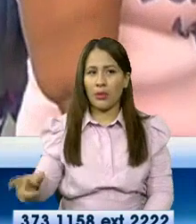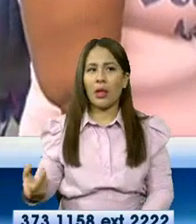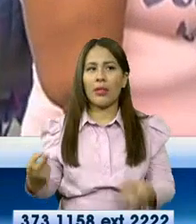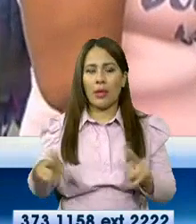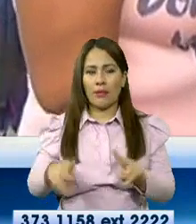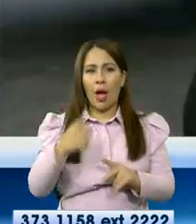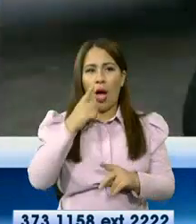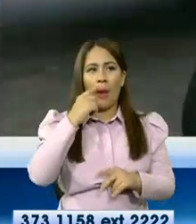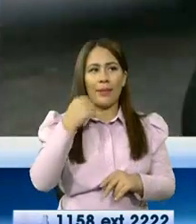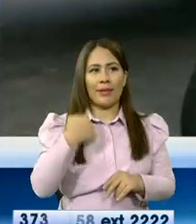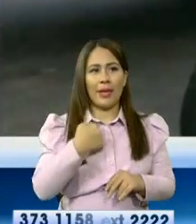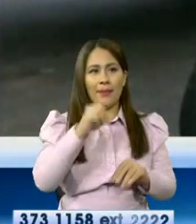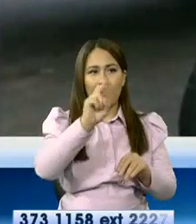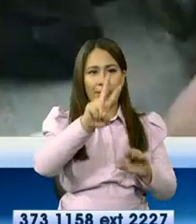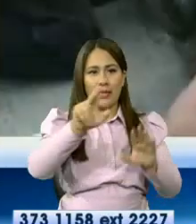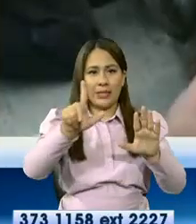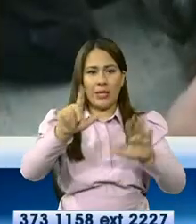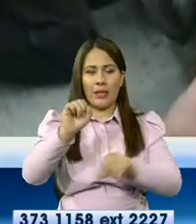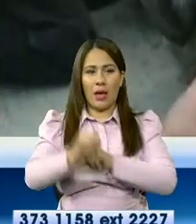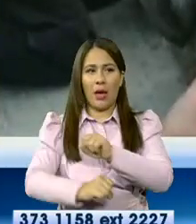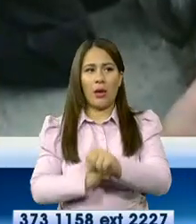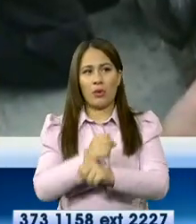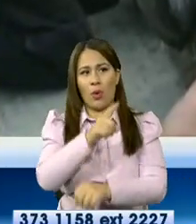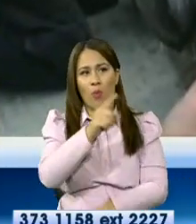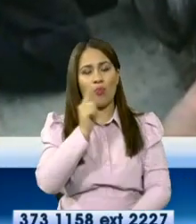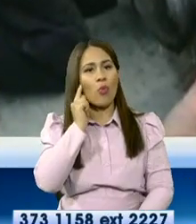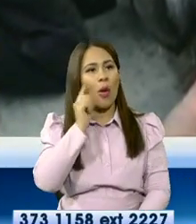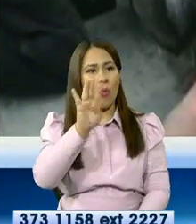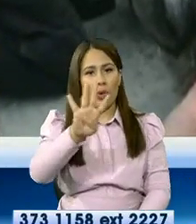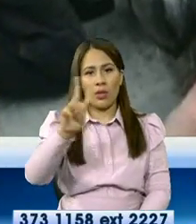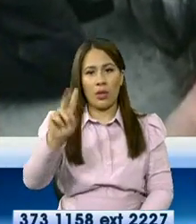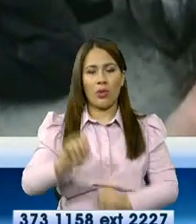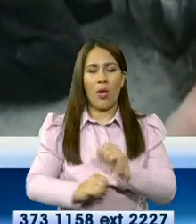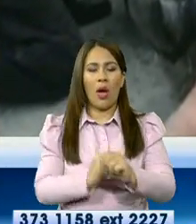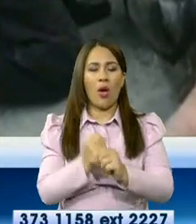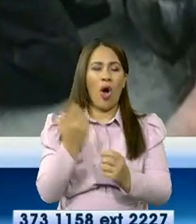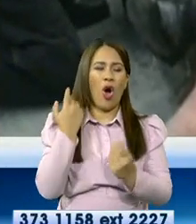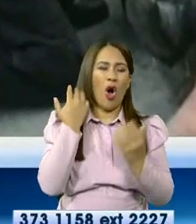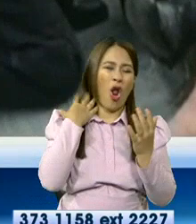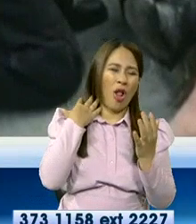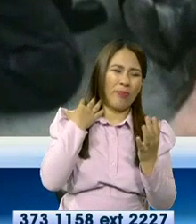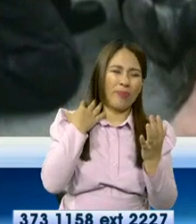hombre de 27 años y una señora de 42, sufrieron golpes,